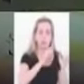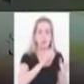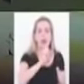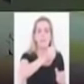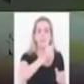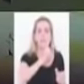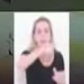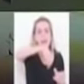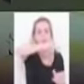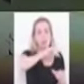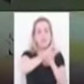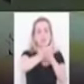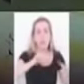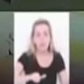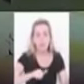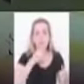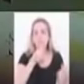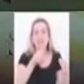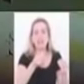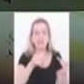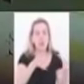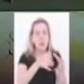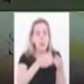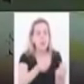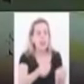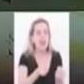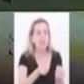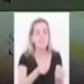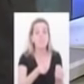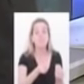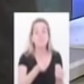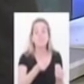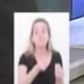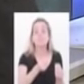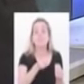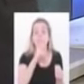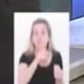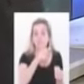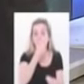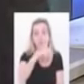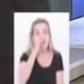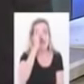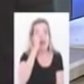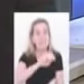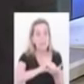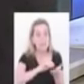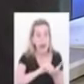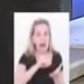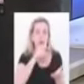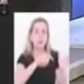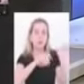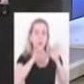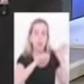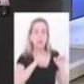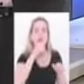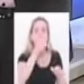temas de todos los los medios de comunicación hace un relevamiento de lo que se hable lo que se dice sobre las actividades del ministerio se le